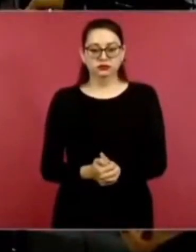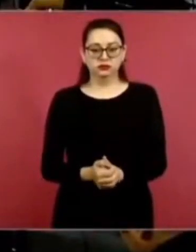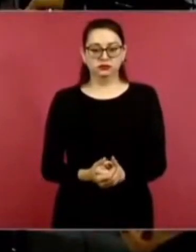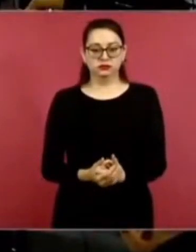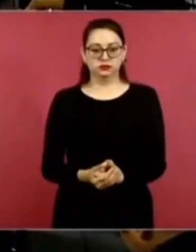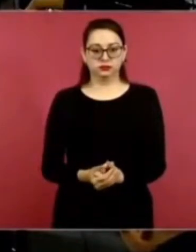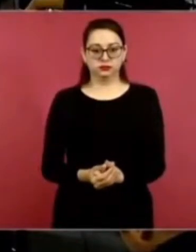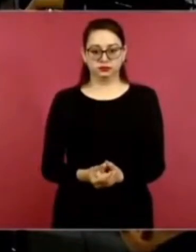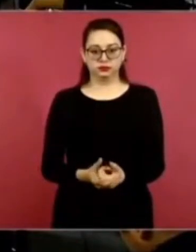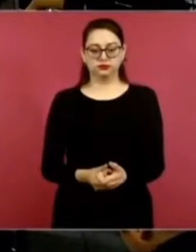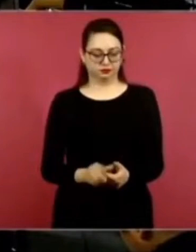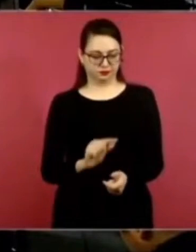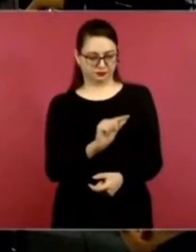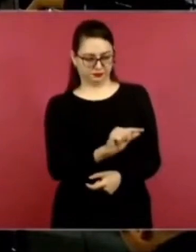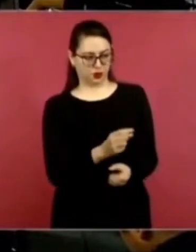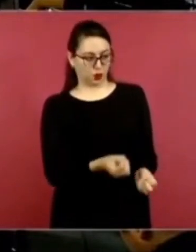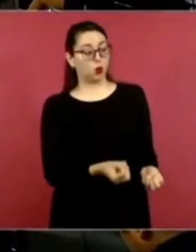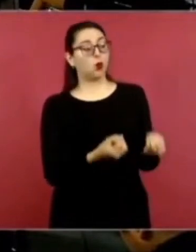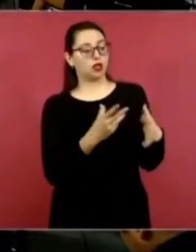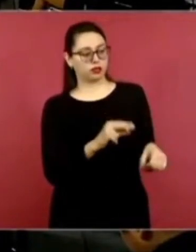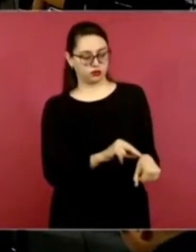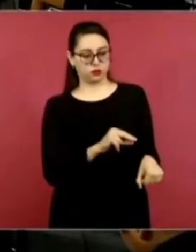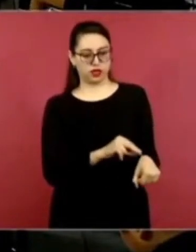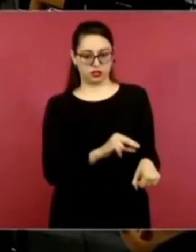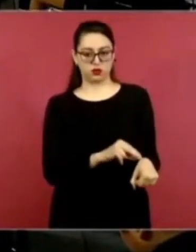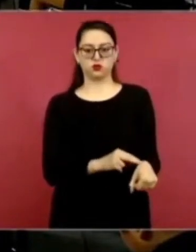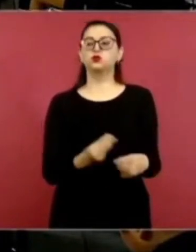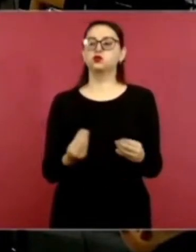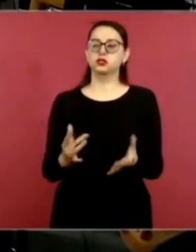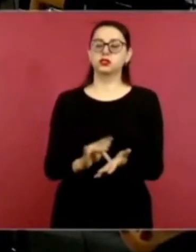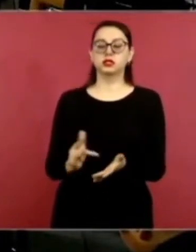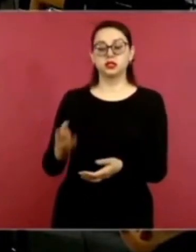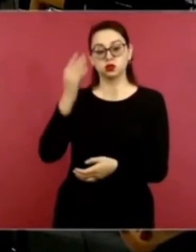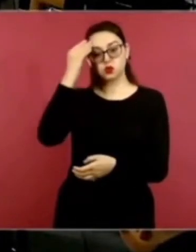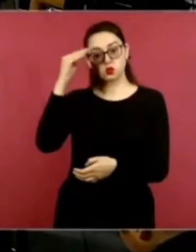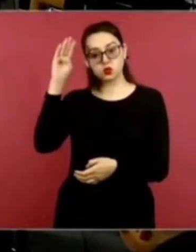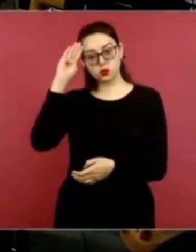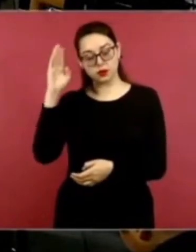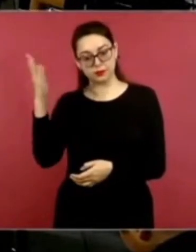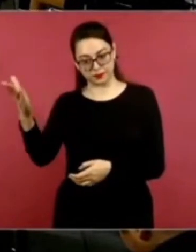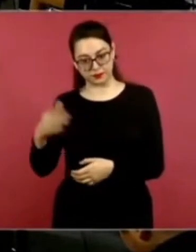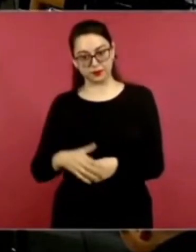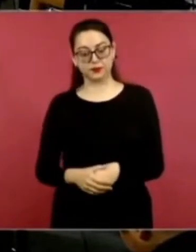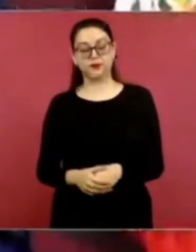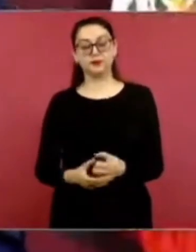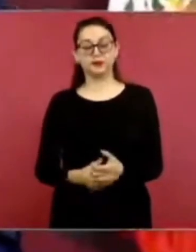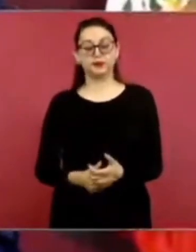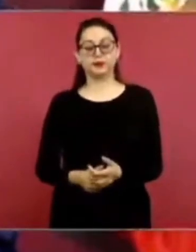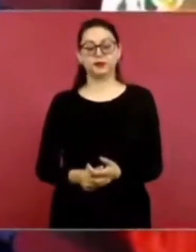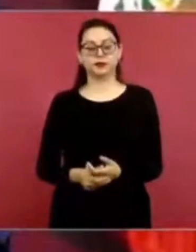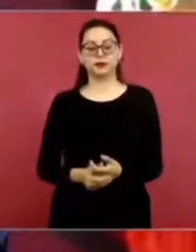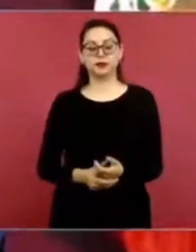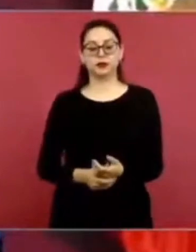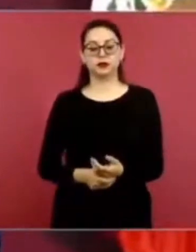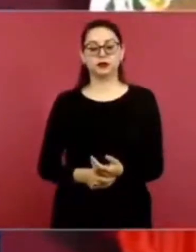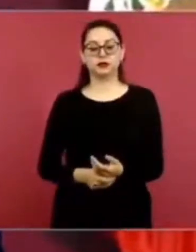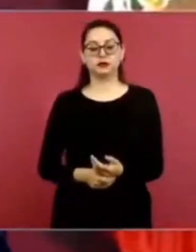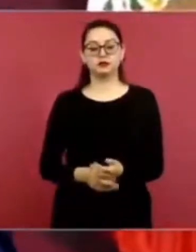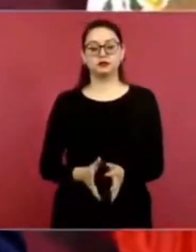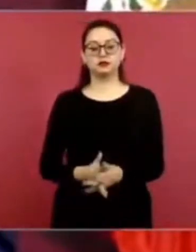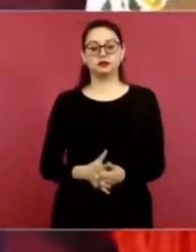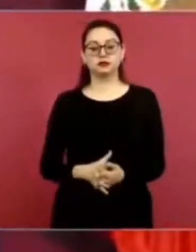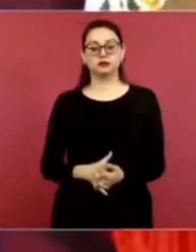Ahora mismo les decimos, y agradecerles mucho, y no solo son los médicos que llegaron de